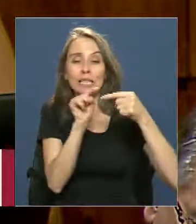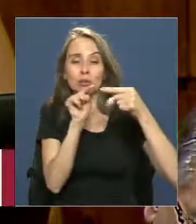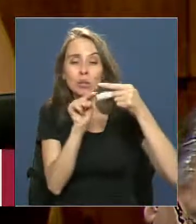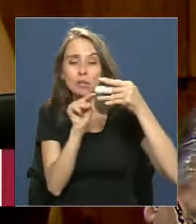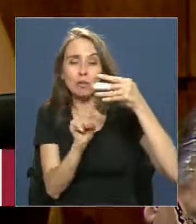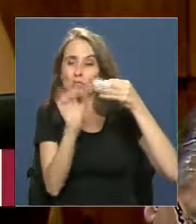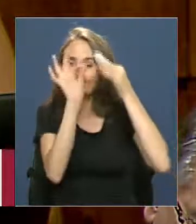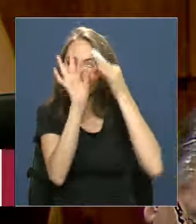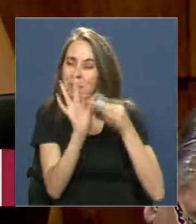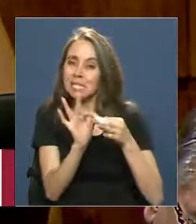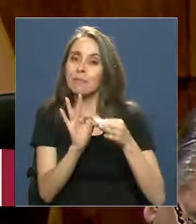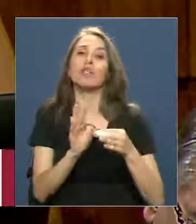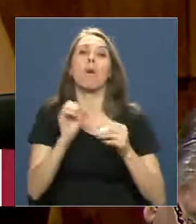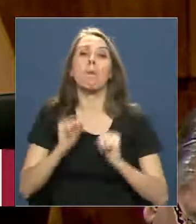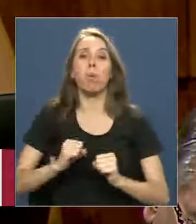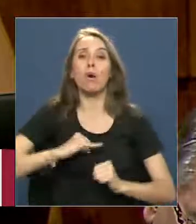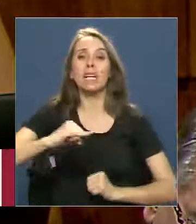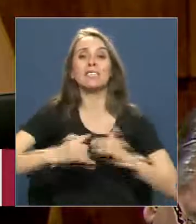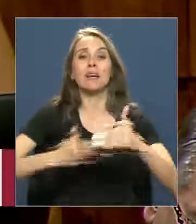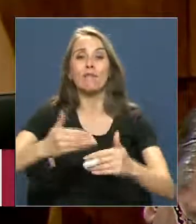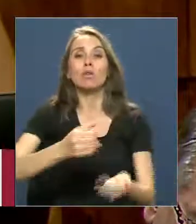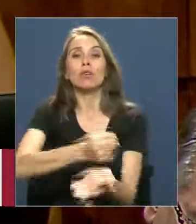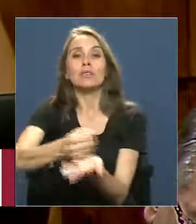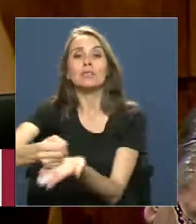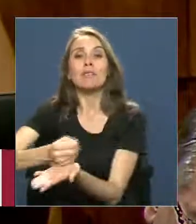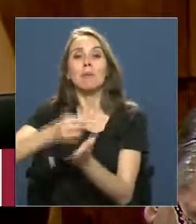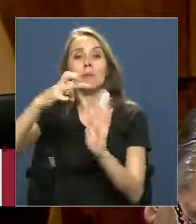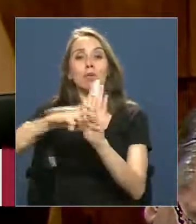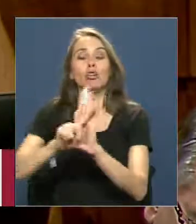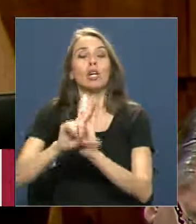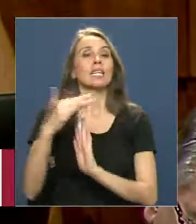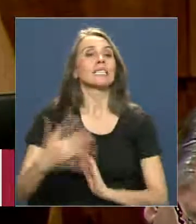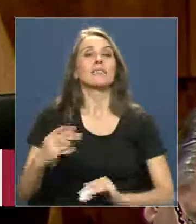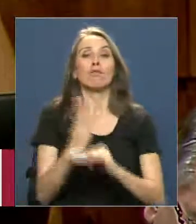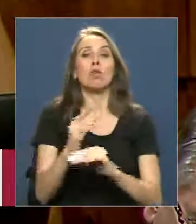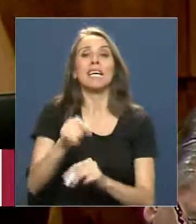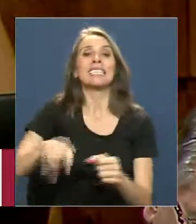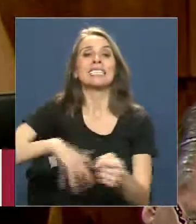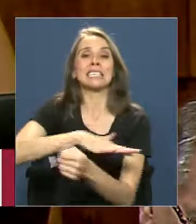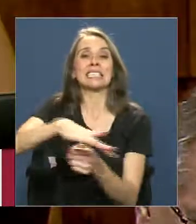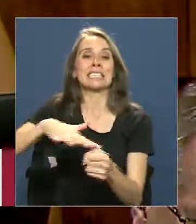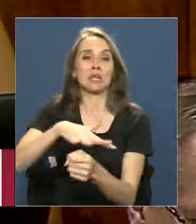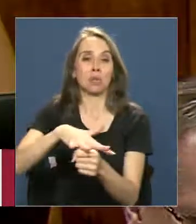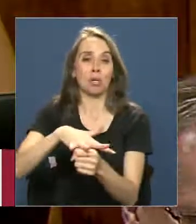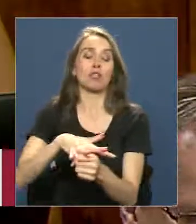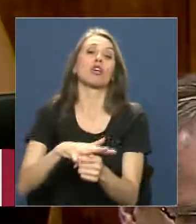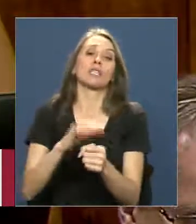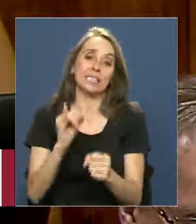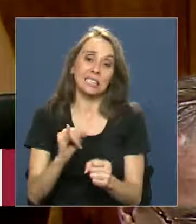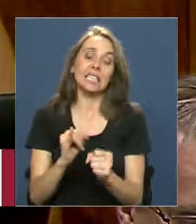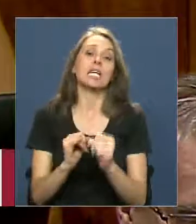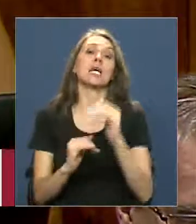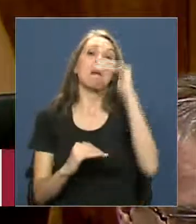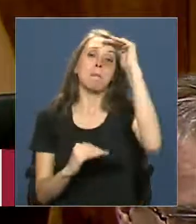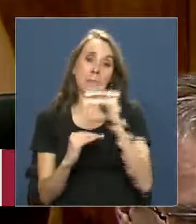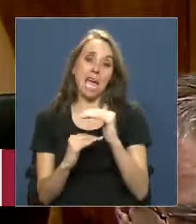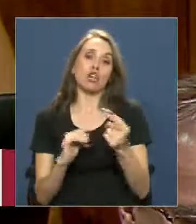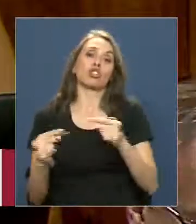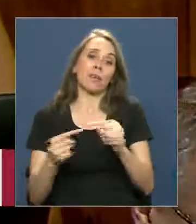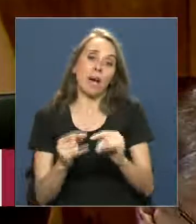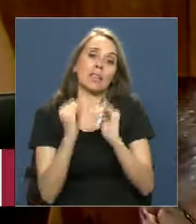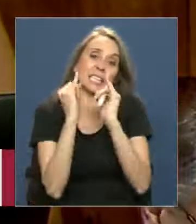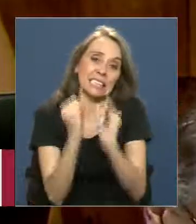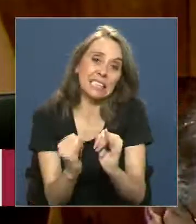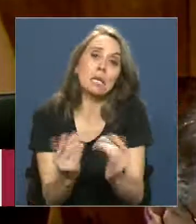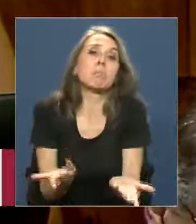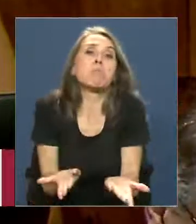seguir funcionando, pueda tramitar proyectos que son fundamentales. ¿Es evidente que se va a restringir el debate? Sí, estamos en un